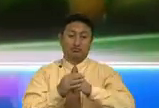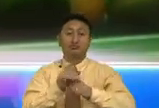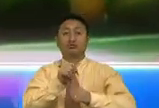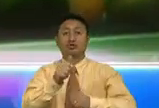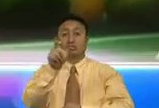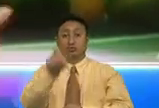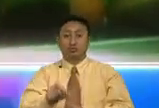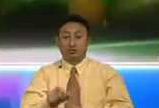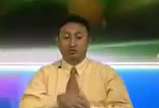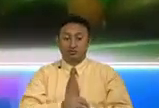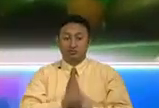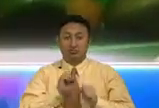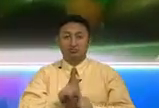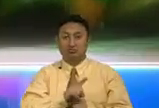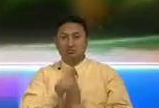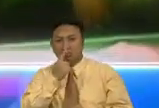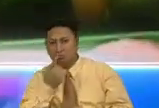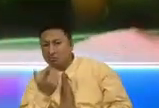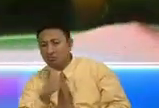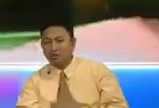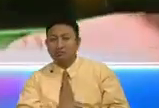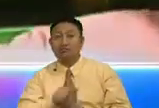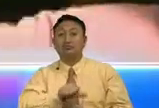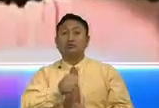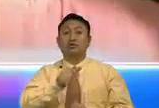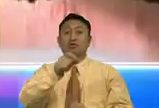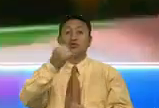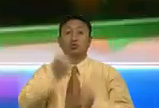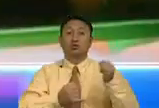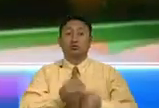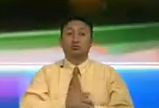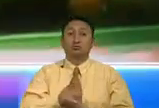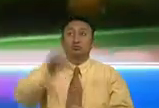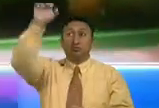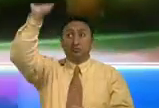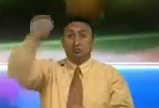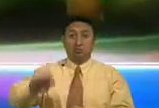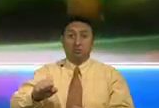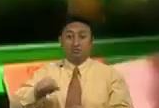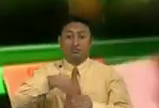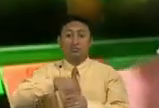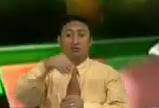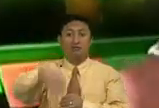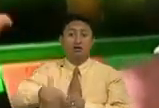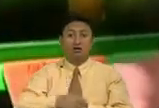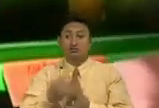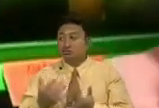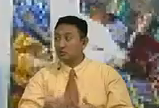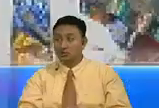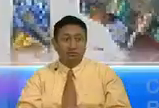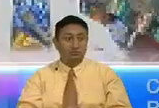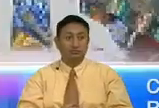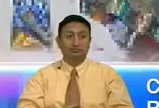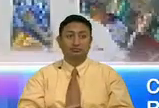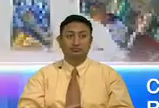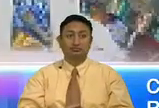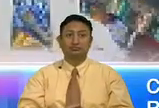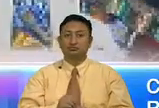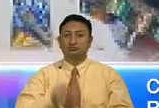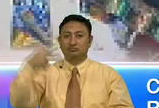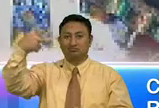eso y como que entra al pasaje, ¿no? Y el otro de esos baja la lámpara y se queda afuera, cuidándonos. Todo quedó grabado